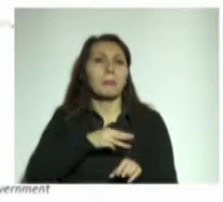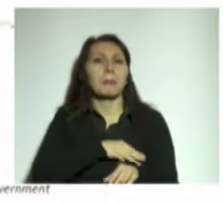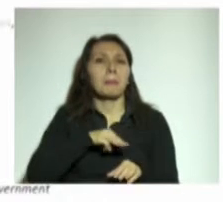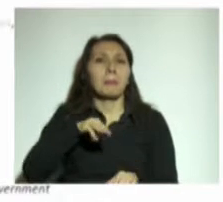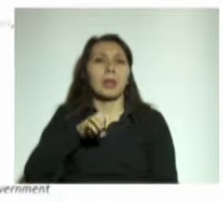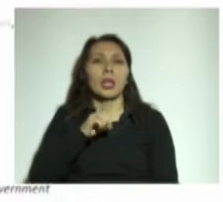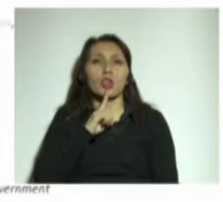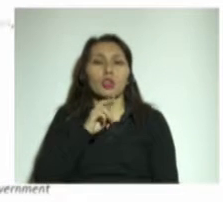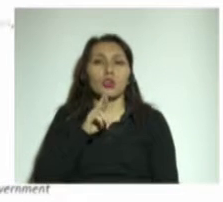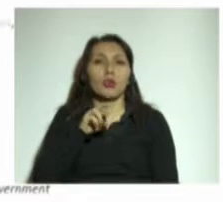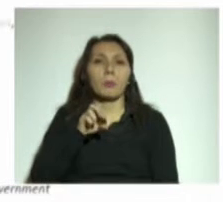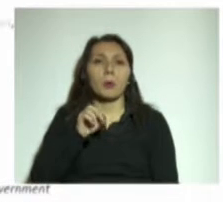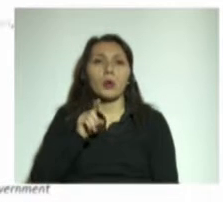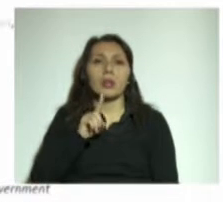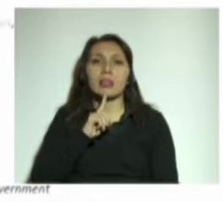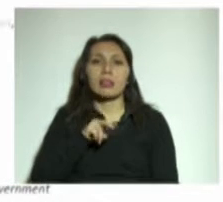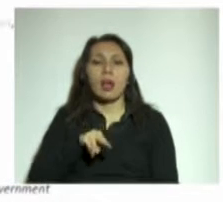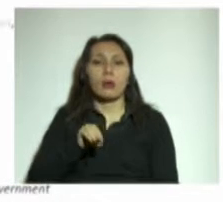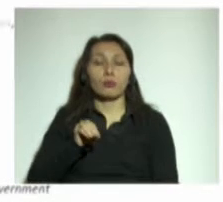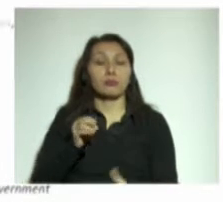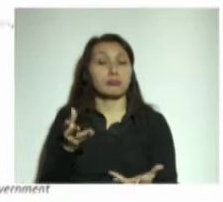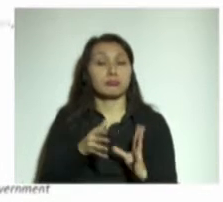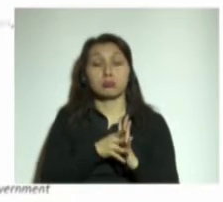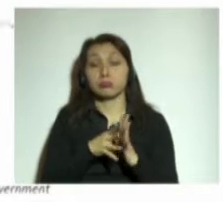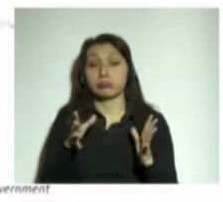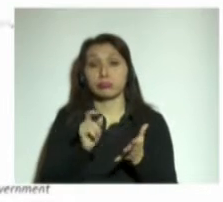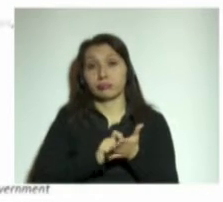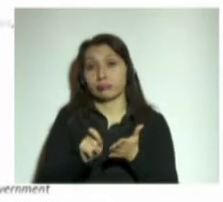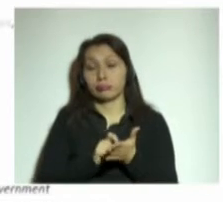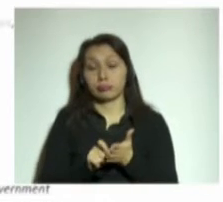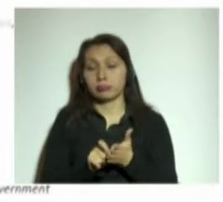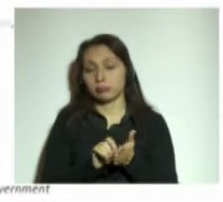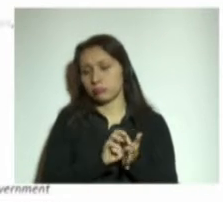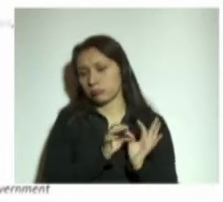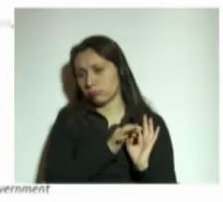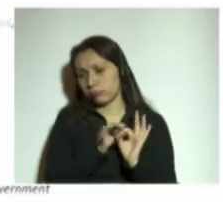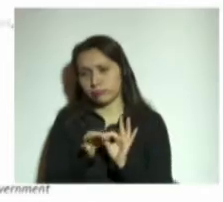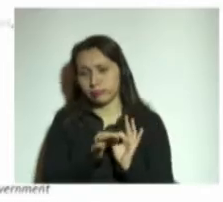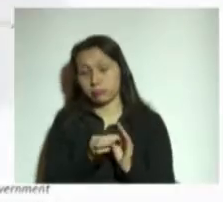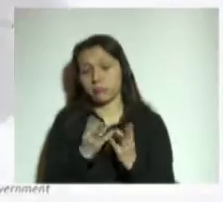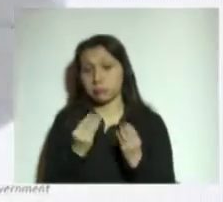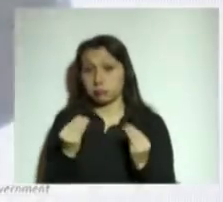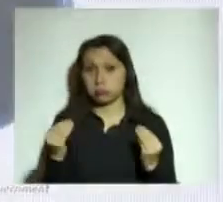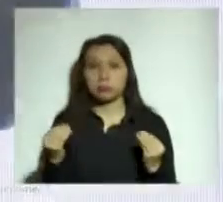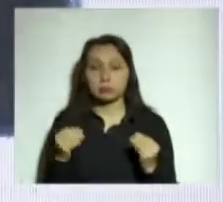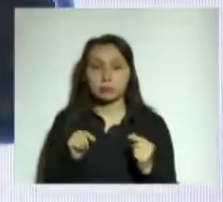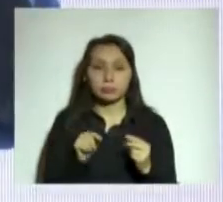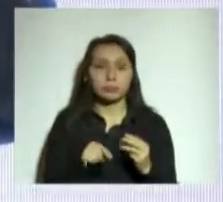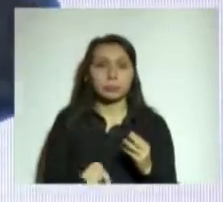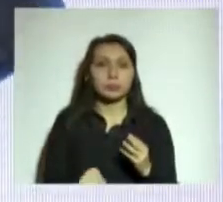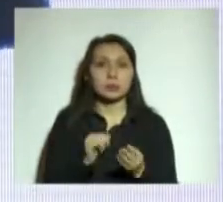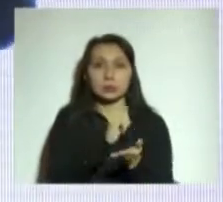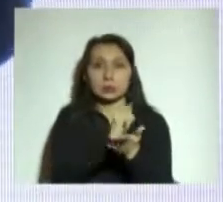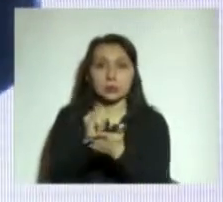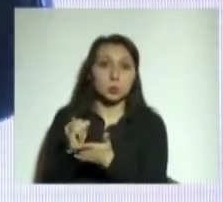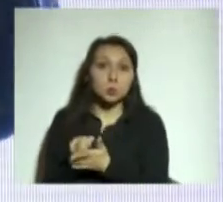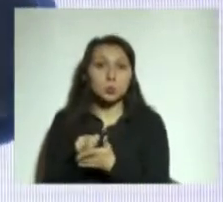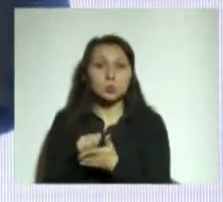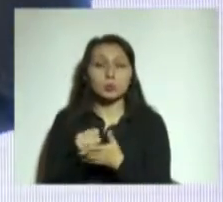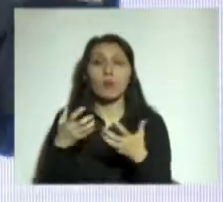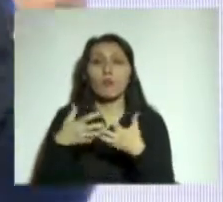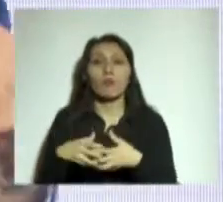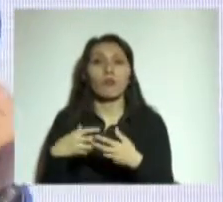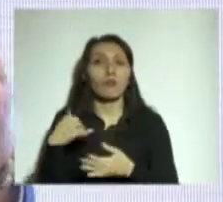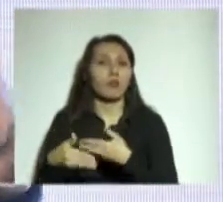¿no? Hay muchísimos autores que te describen la cantidad enorme de instituciones y de